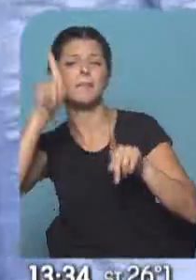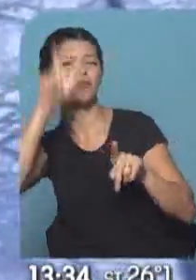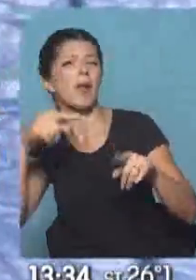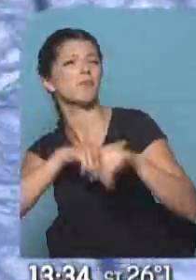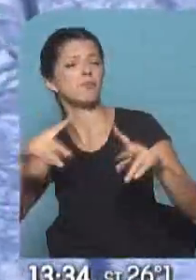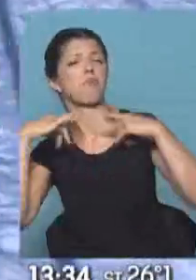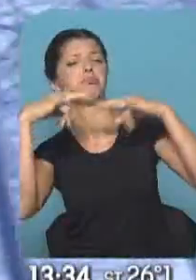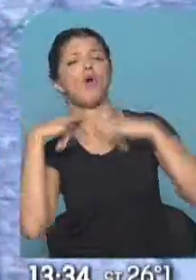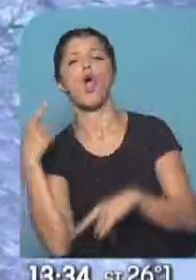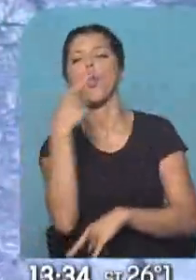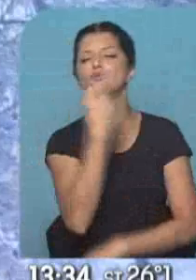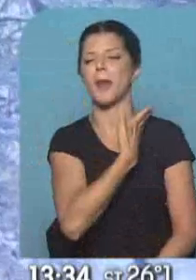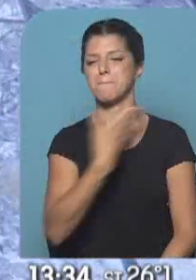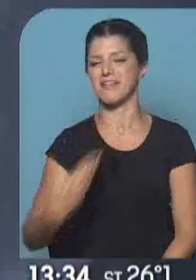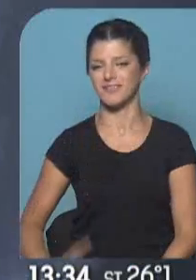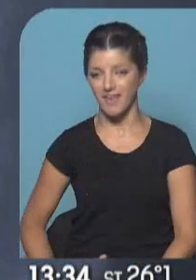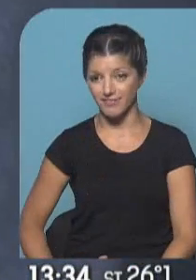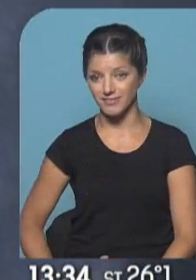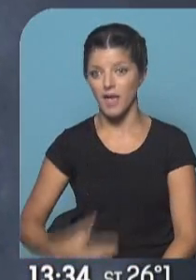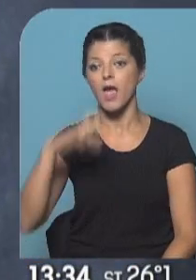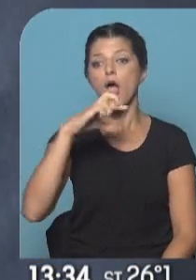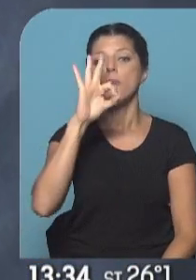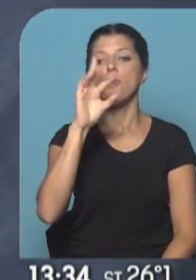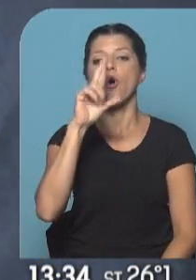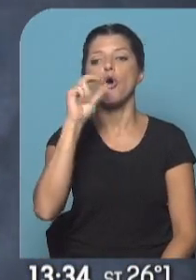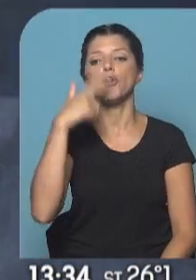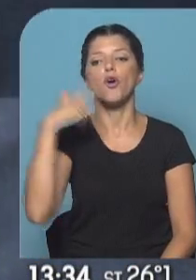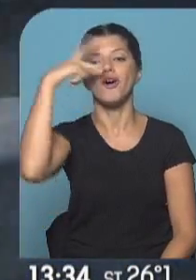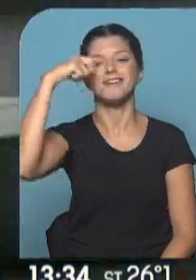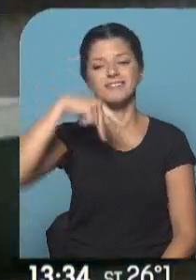al presidente Poroshenko, a quien califica como un títere de Putin.